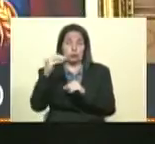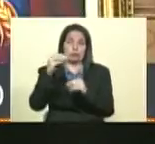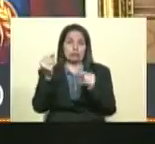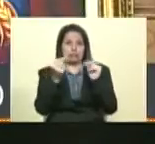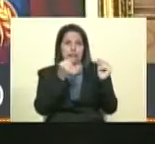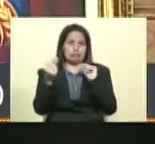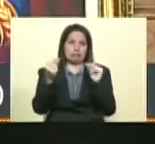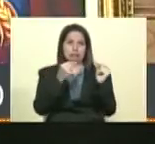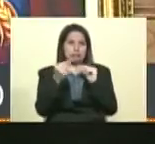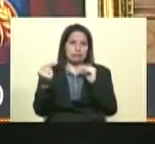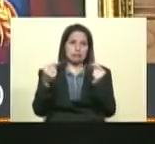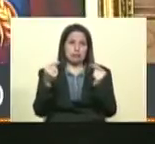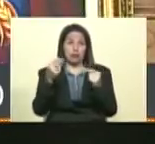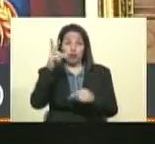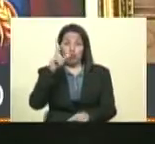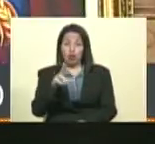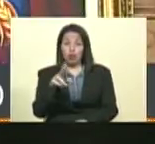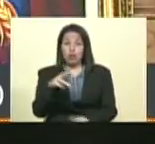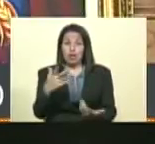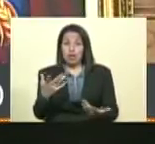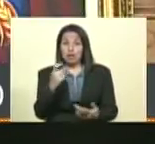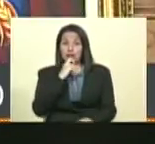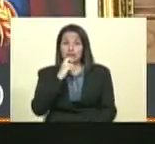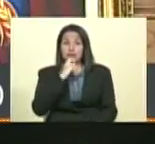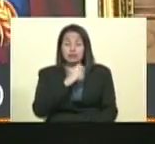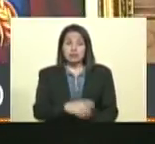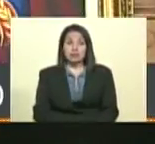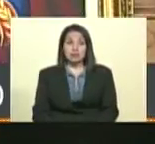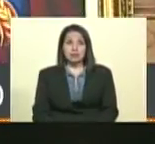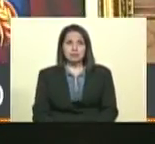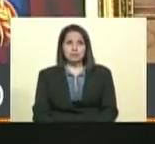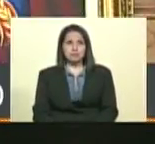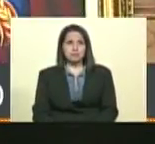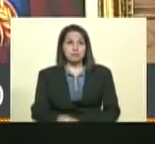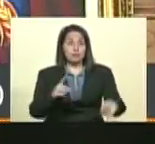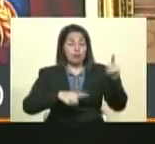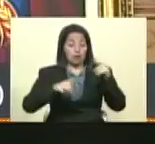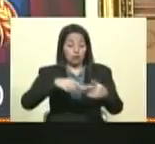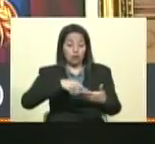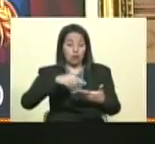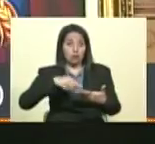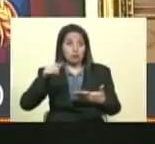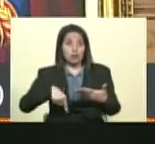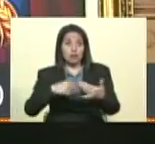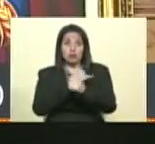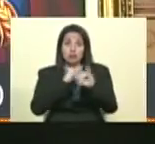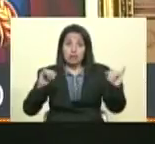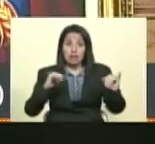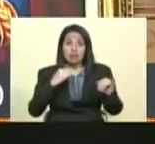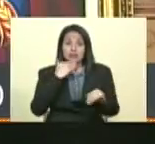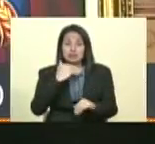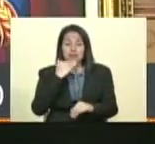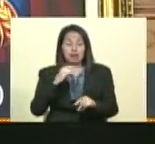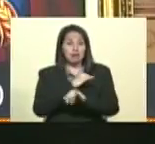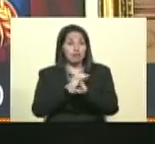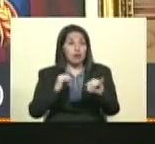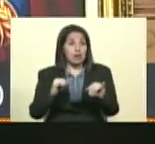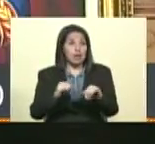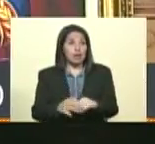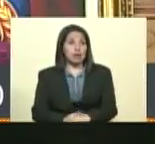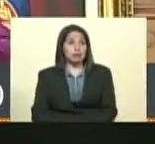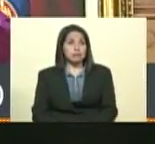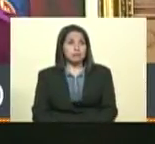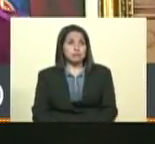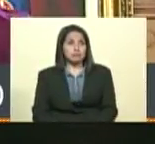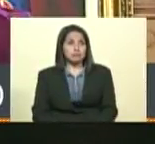en esa batalla diaria, ¿no? Yo quiero decir, hay varios contratos colectivos que están ya finiquitándose. Vamos a